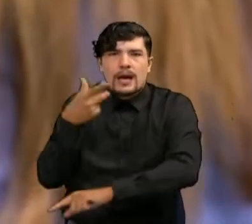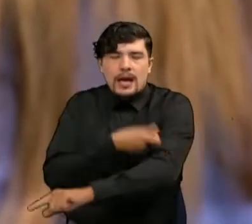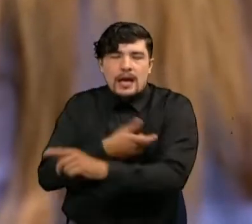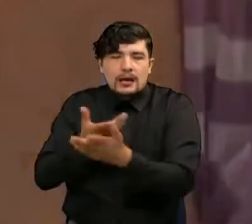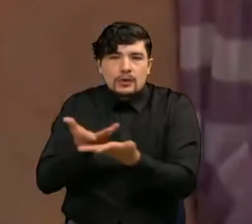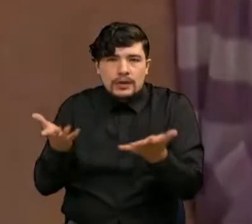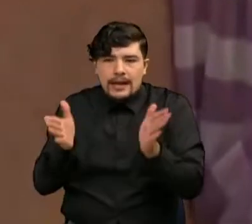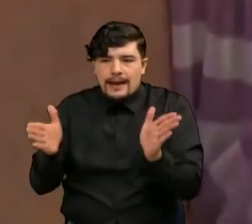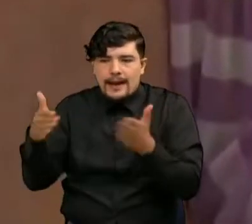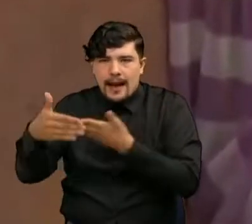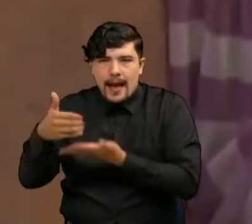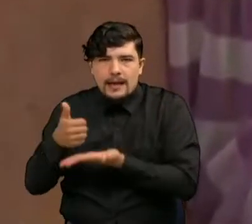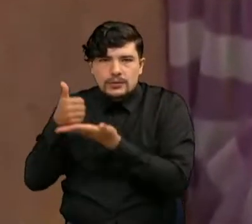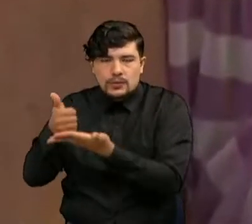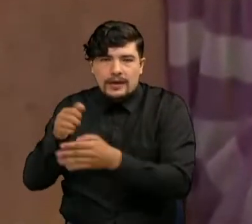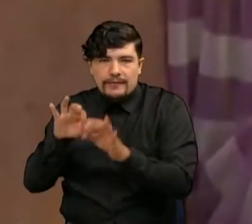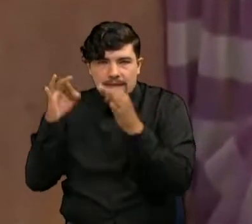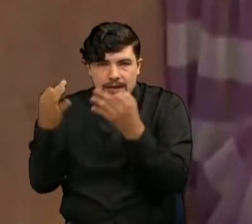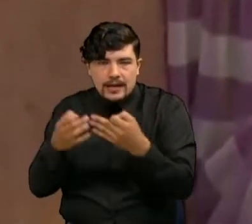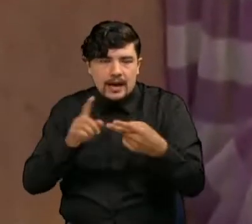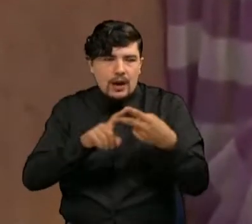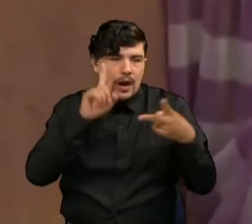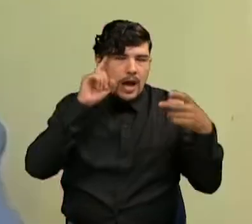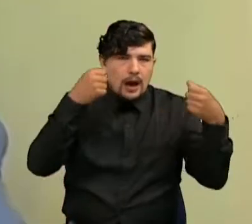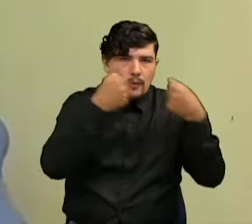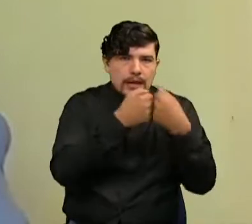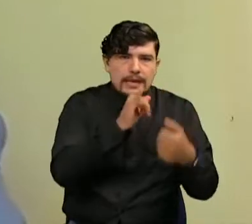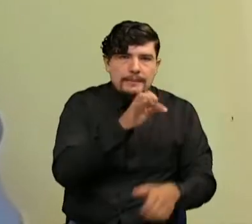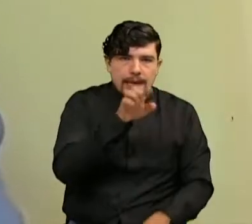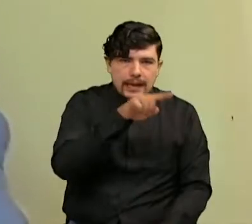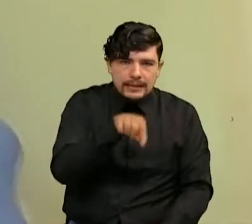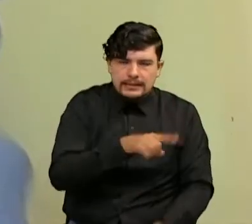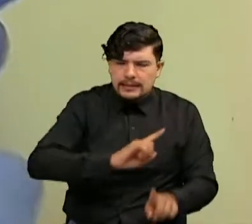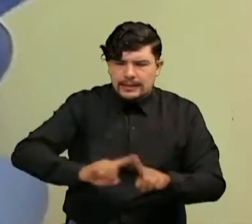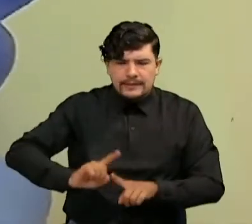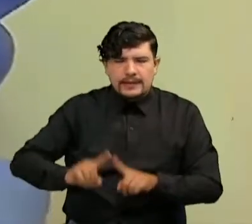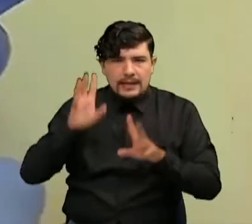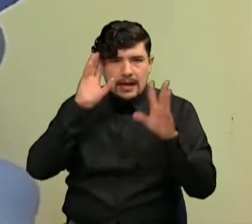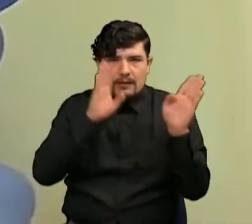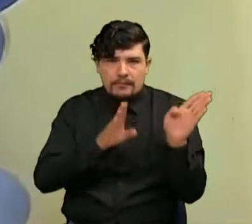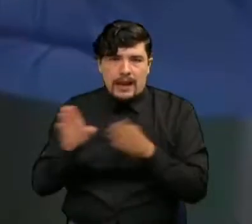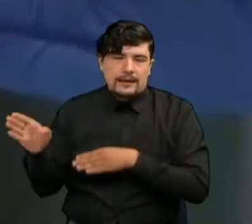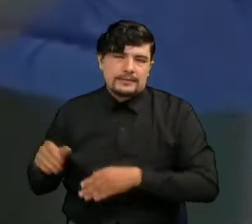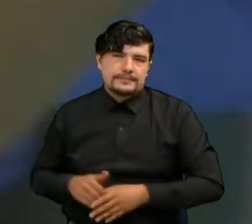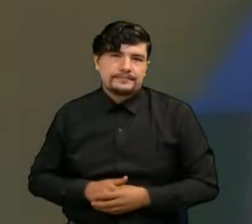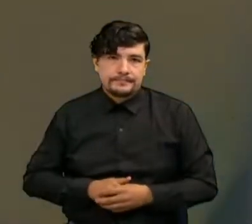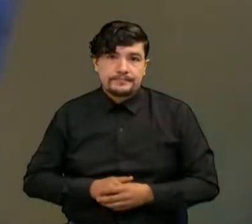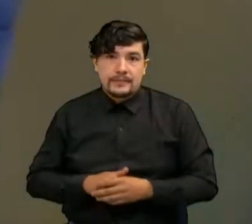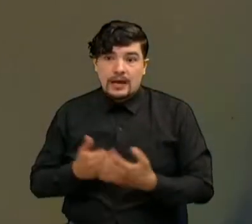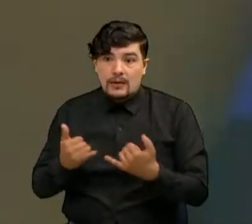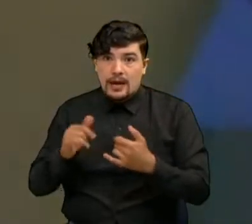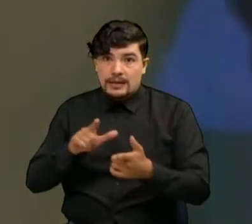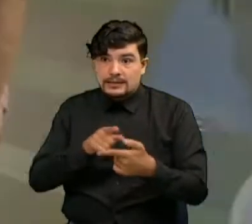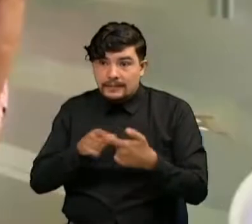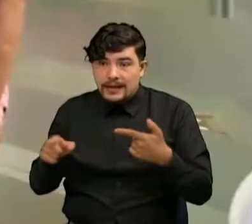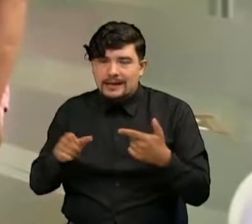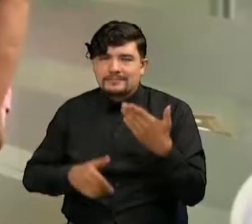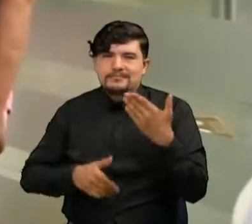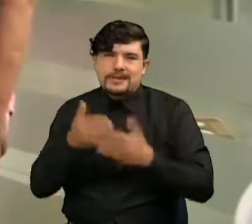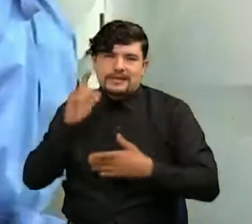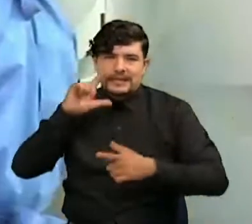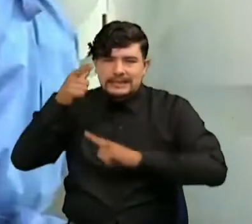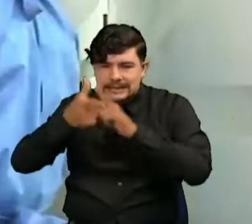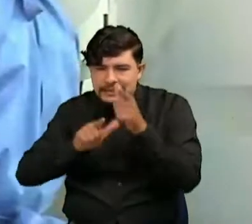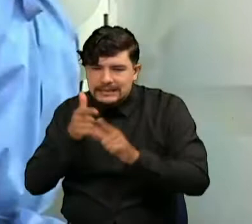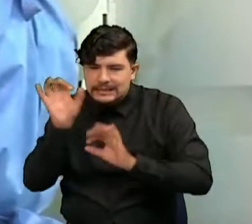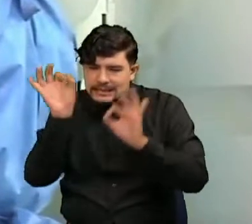las IPS u otros espacios que serán anunciados por el gremio, en medio de un reto logístico que inicia esta semana, que atraviesa por